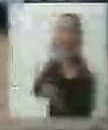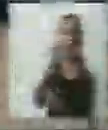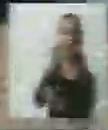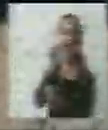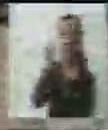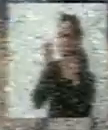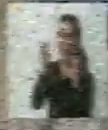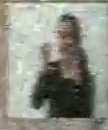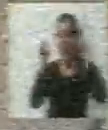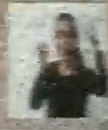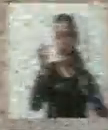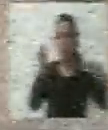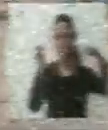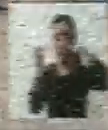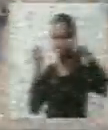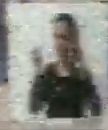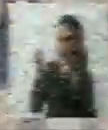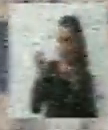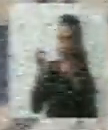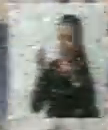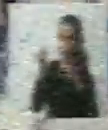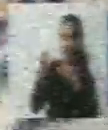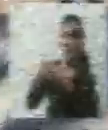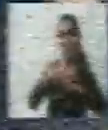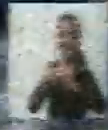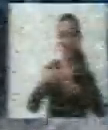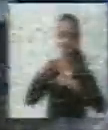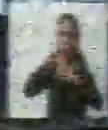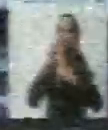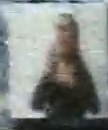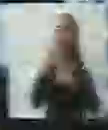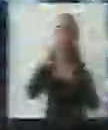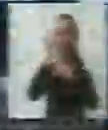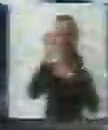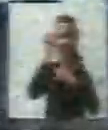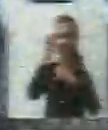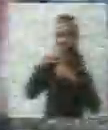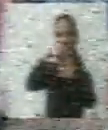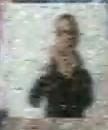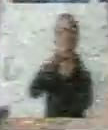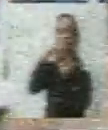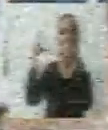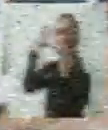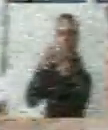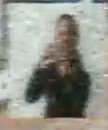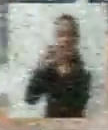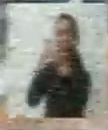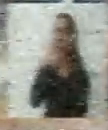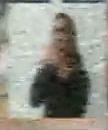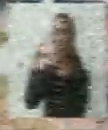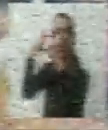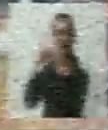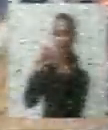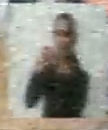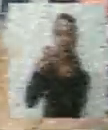con esta ingrata novedad de que se le tenían en la boca una cabeza supuestamente un